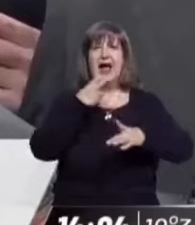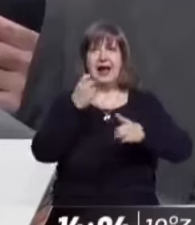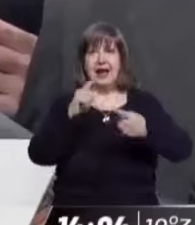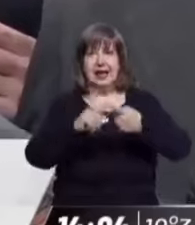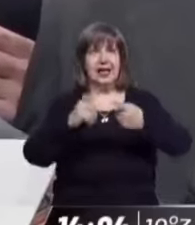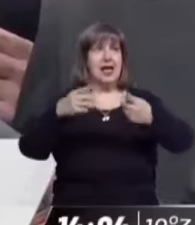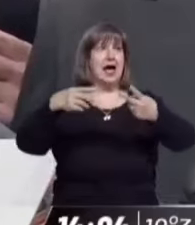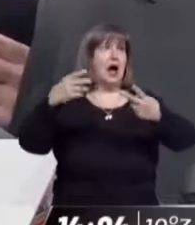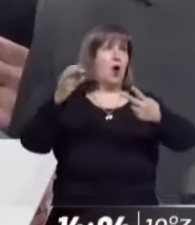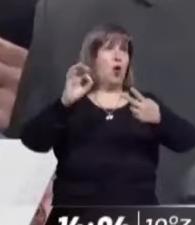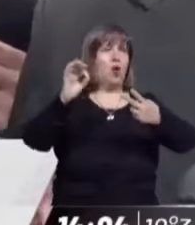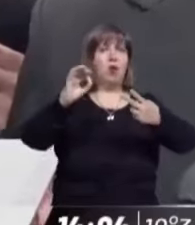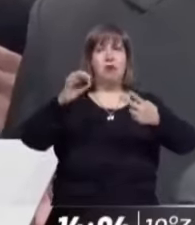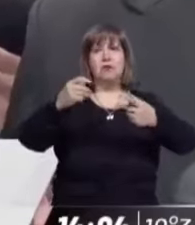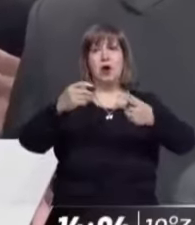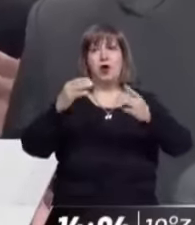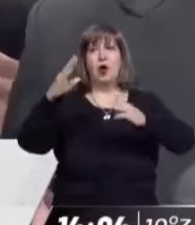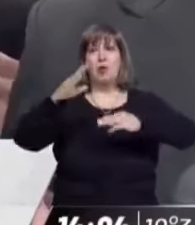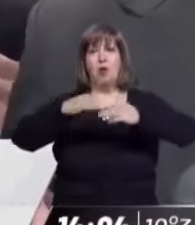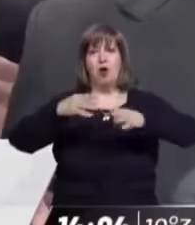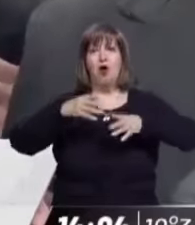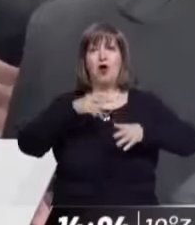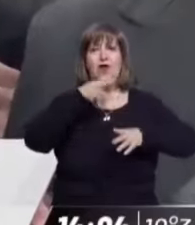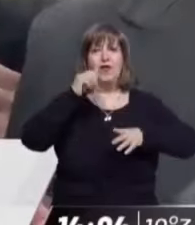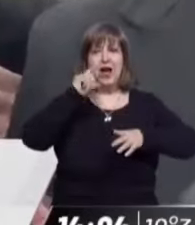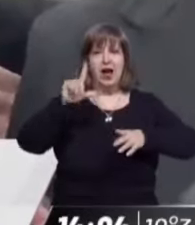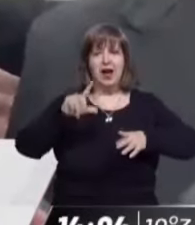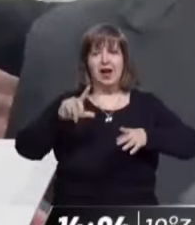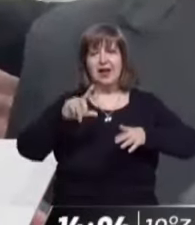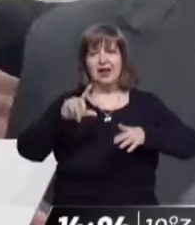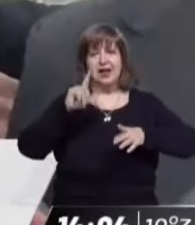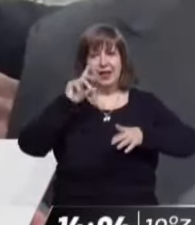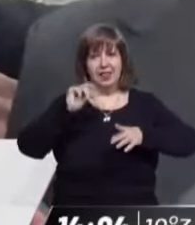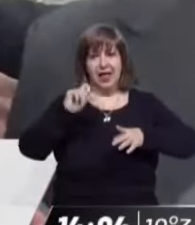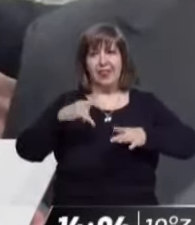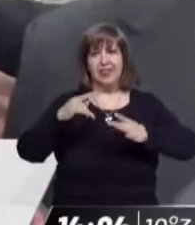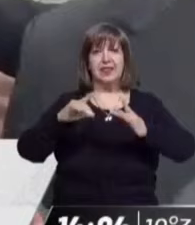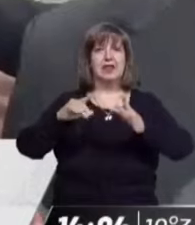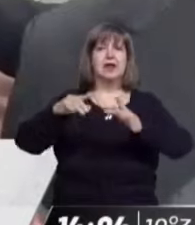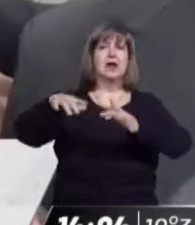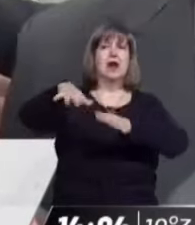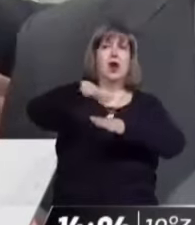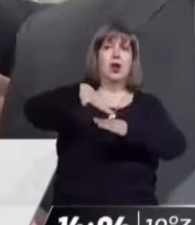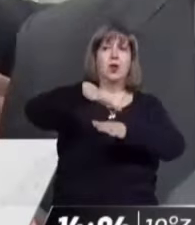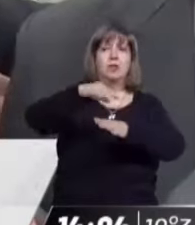energía, infraestructura vial fuera de los espacios urbanos,